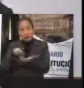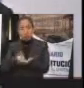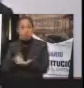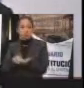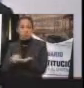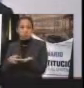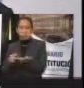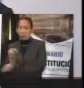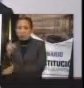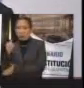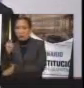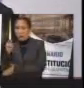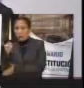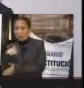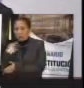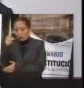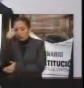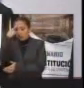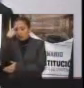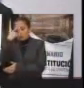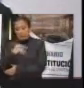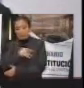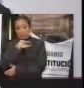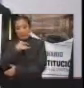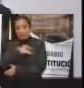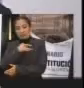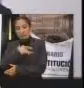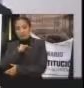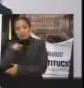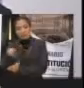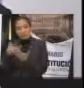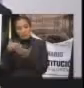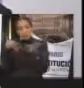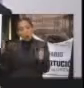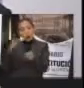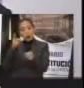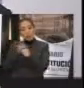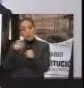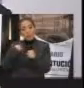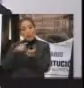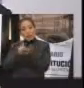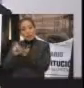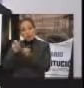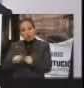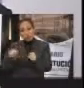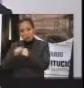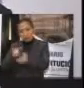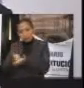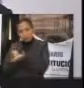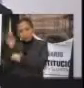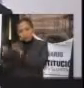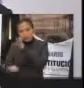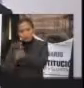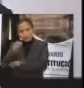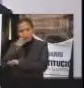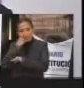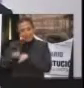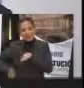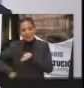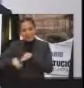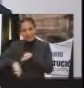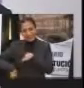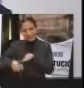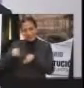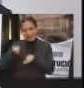domada, sino consciente de lo que se abría en términos de oportunidad para los derechos sociales, lo señalaba don David Penchín hace